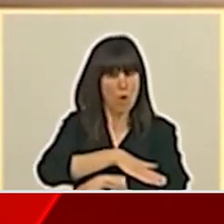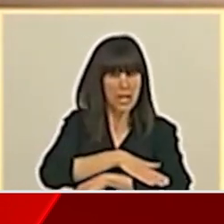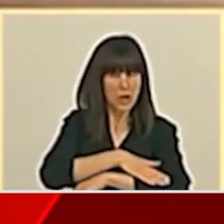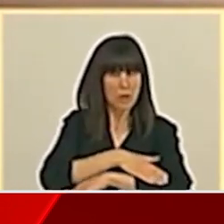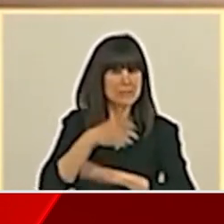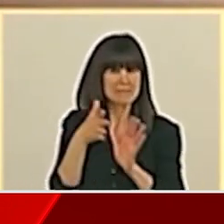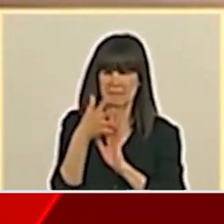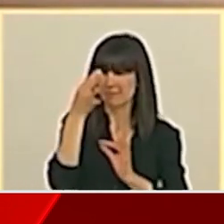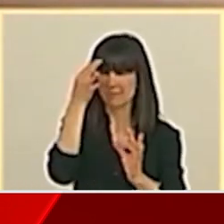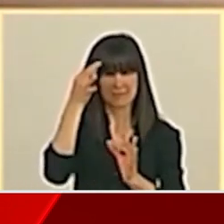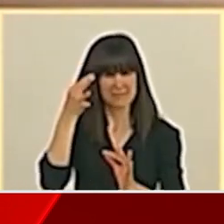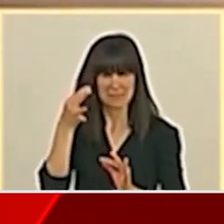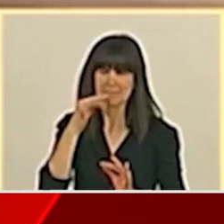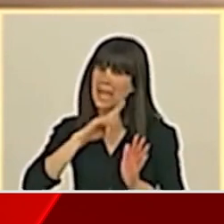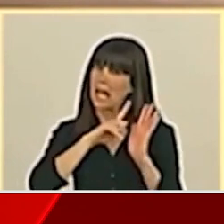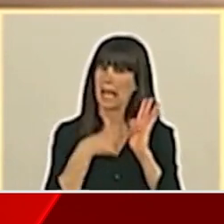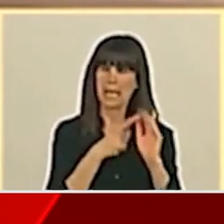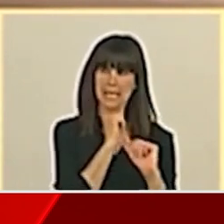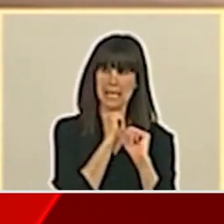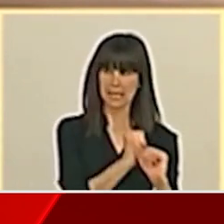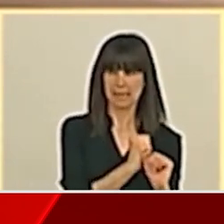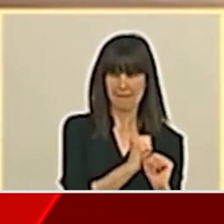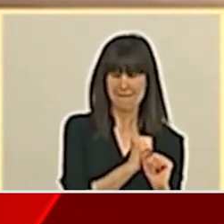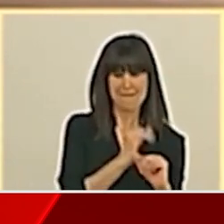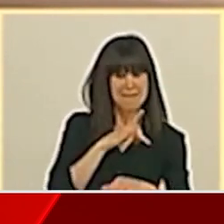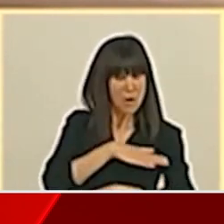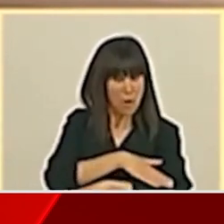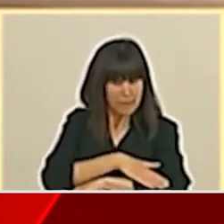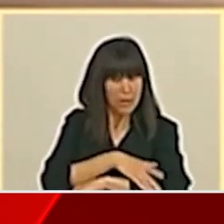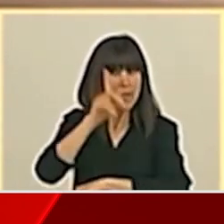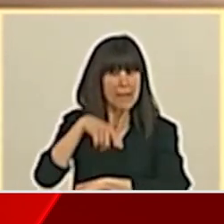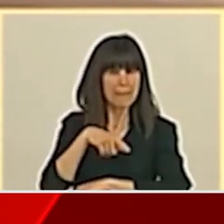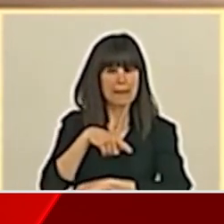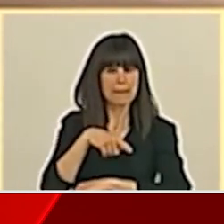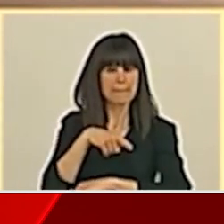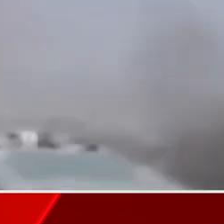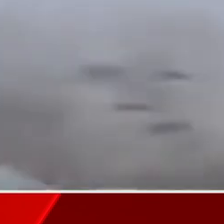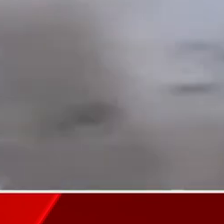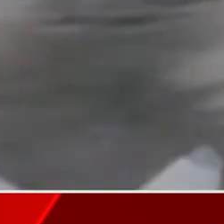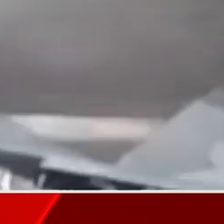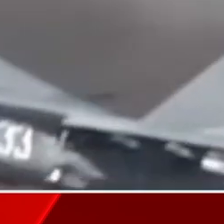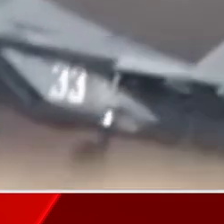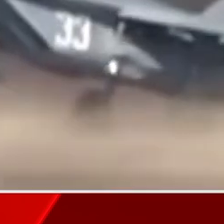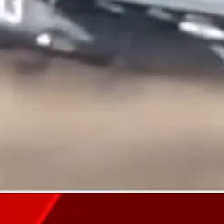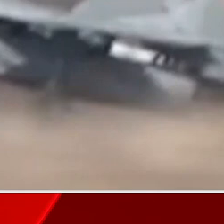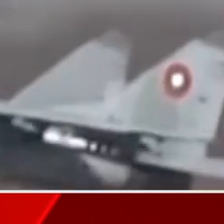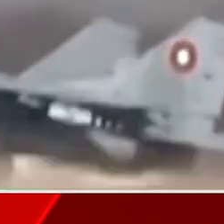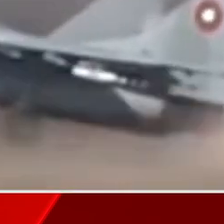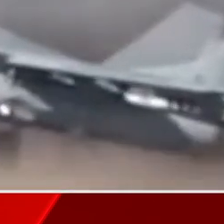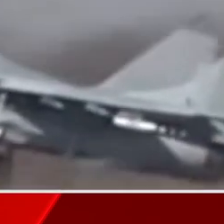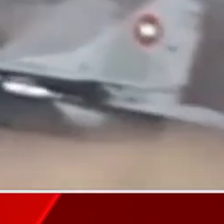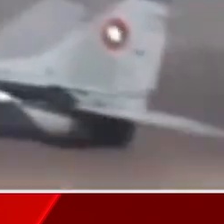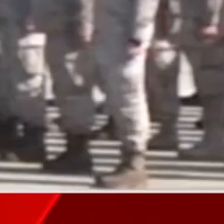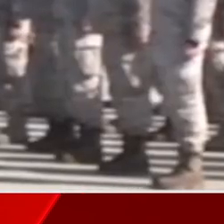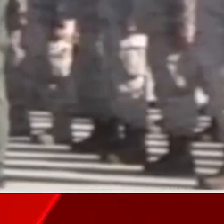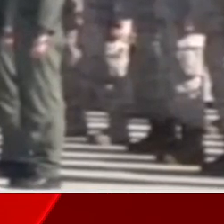legislatura que tiene con Sánchez, y Bildu pues está a las mismas. Es la excusa perfecta para Sánchez para quitarse ahora mismo a Margarita